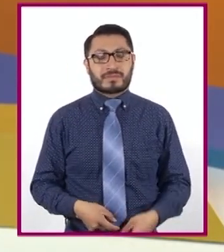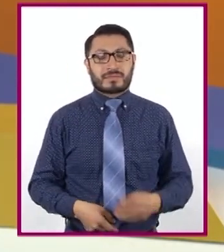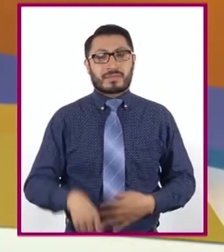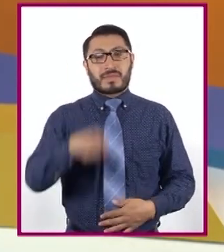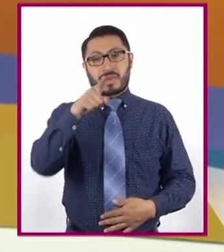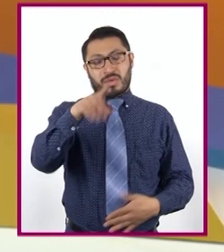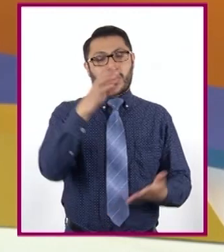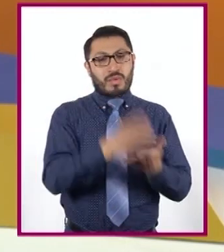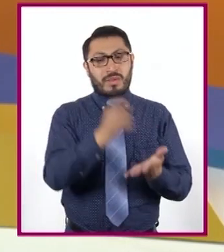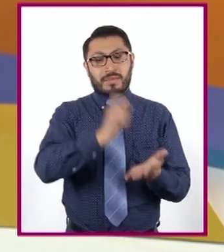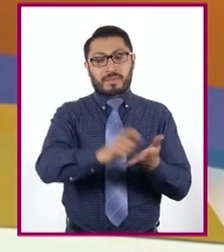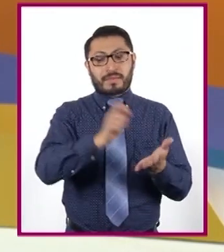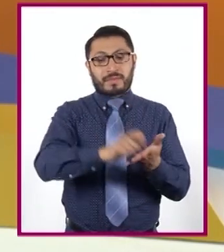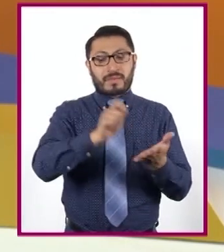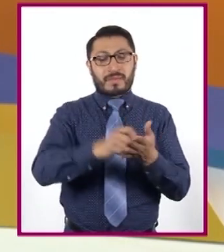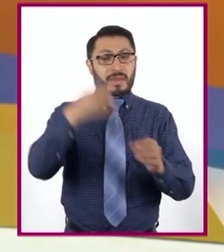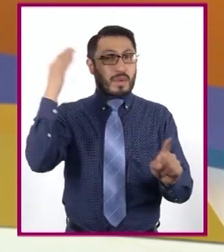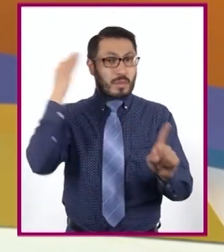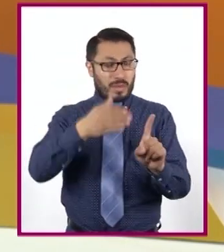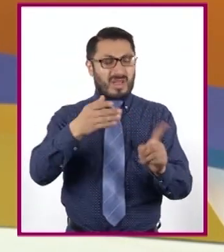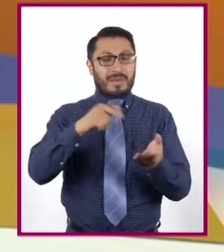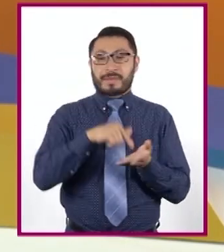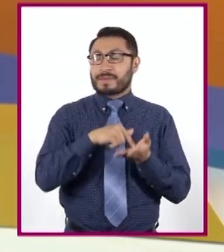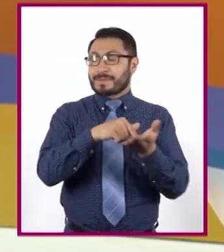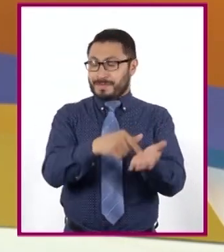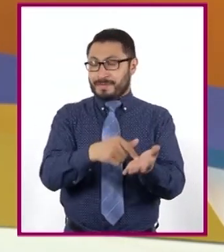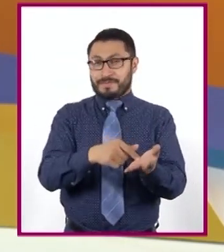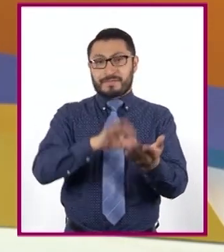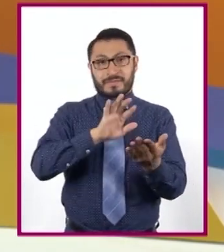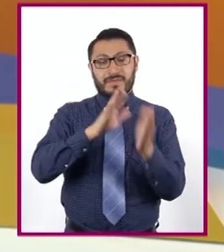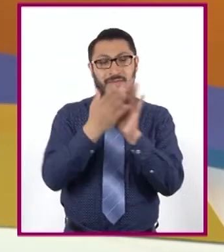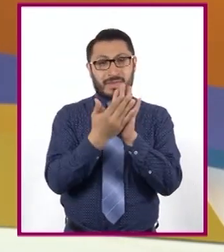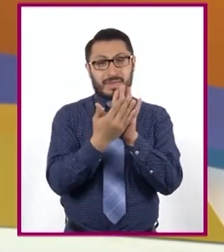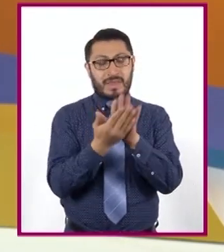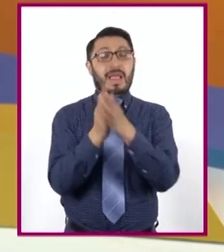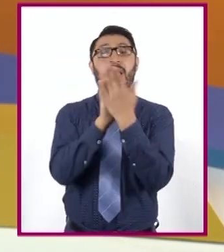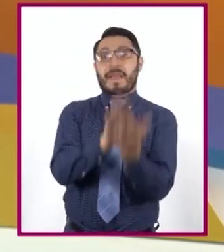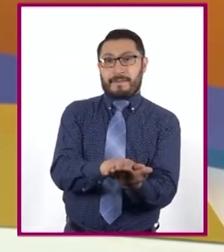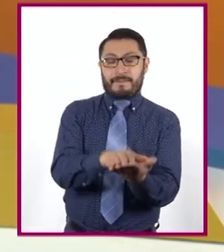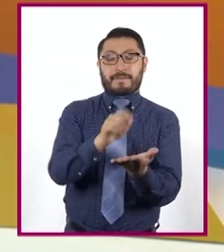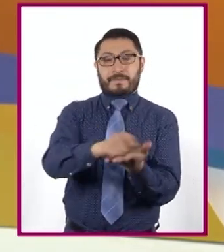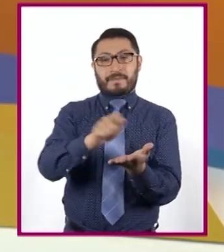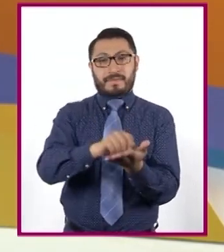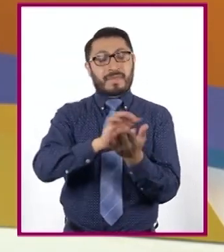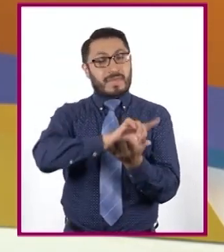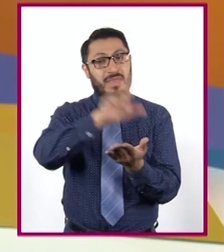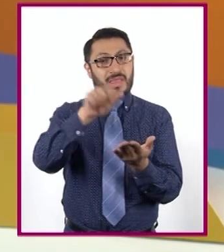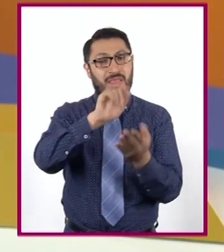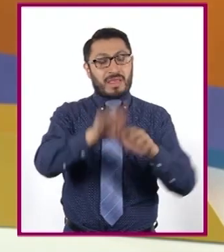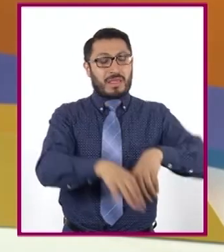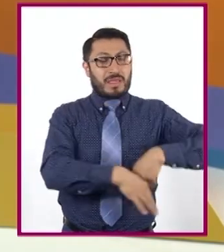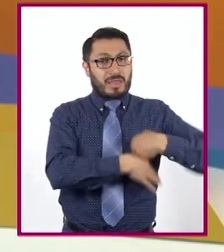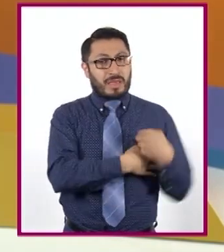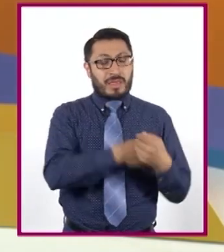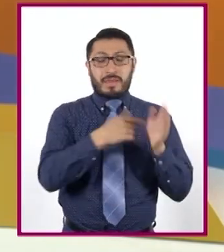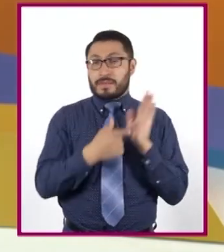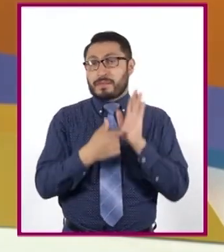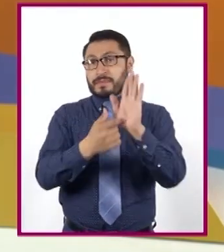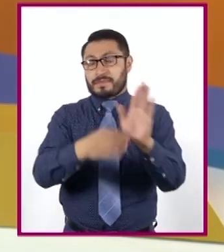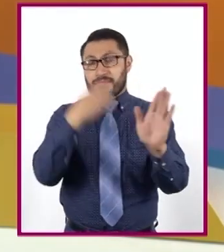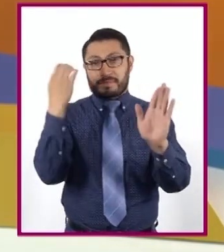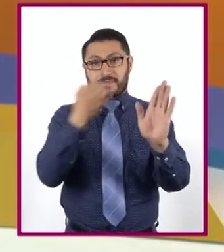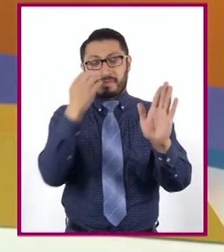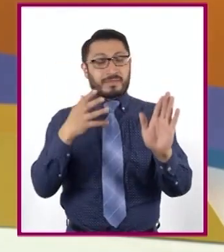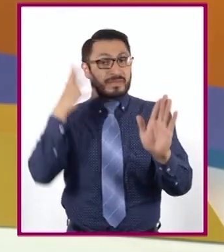Anoten las condiciones para llevar a cabo sus propuestas en la parte posterior de la hoja. Guárdenla para mostrarla después y sobre